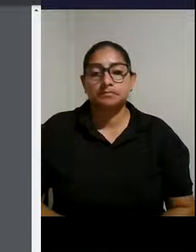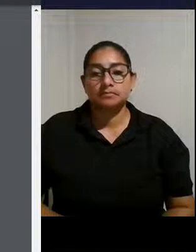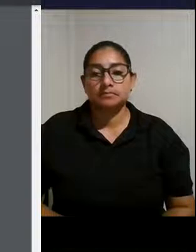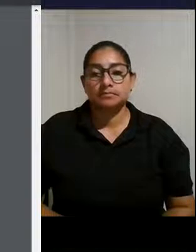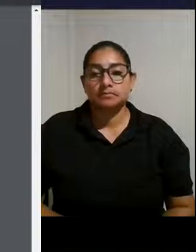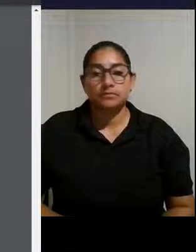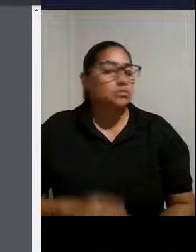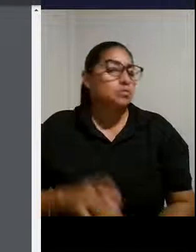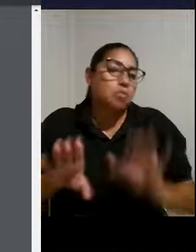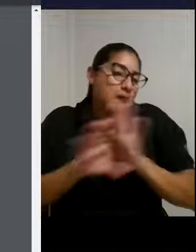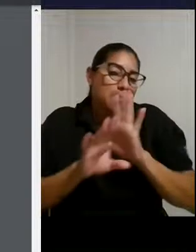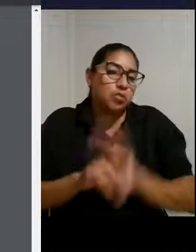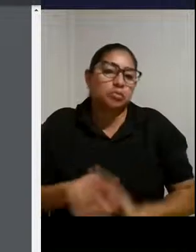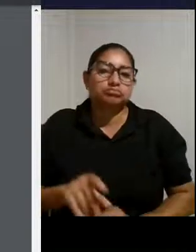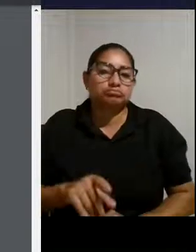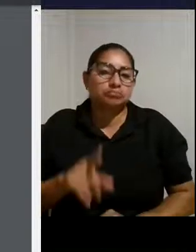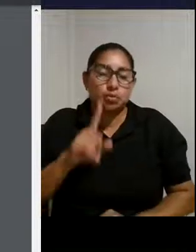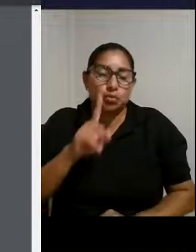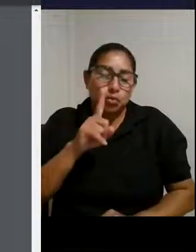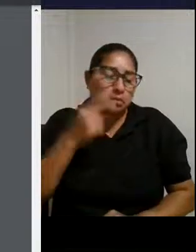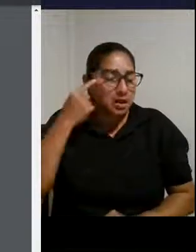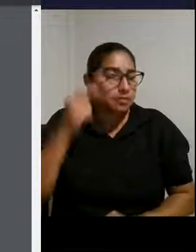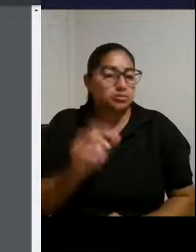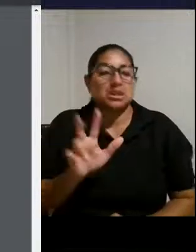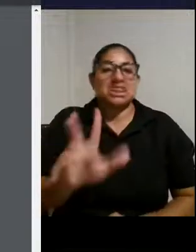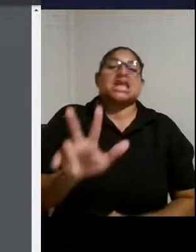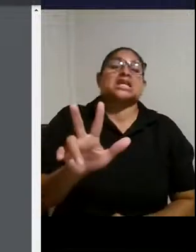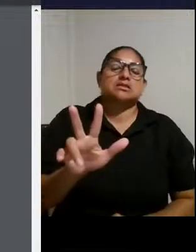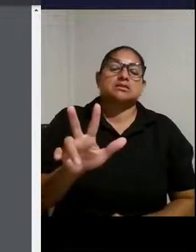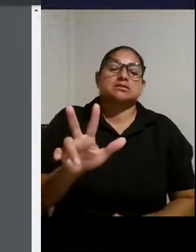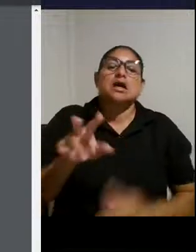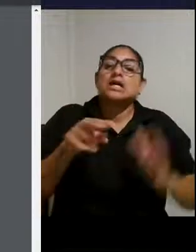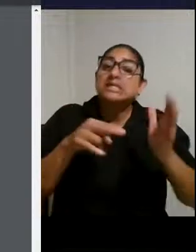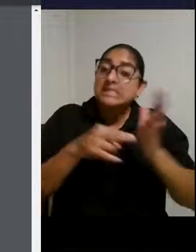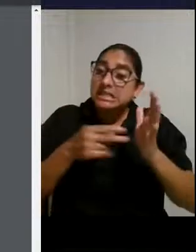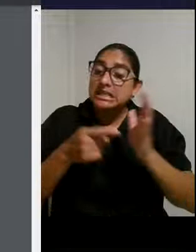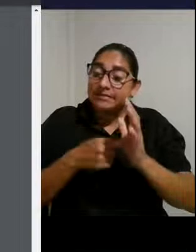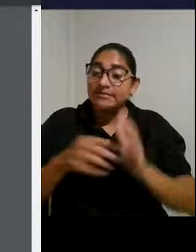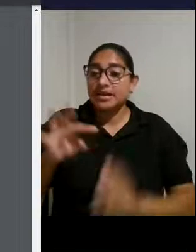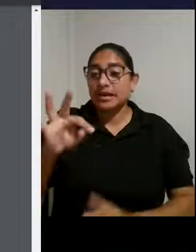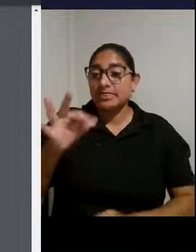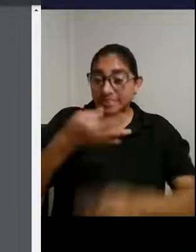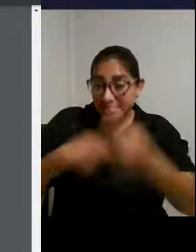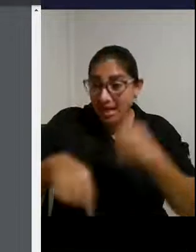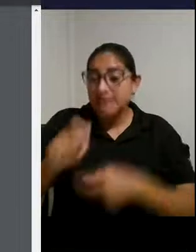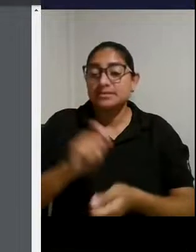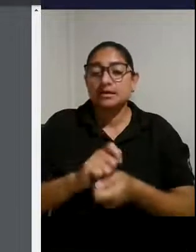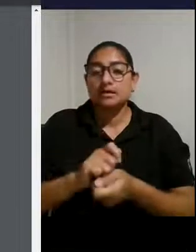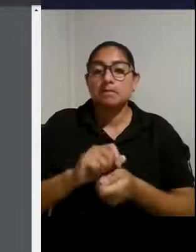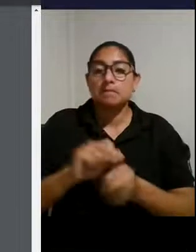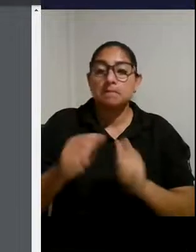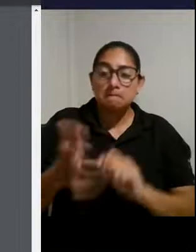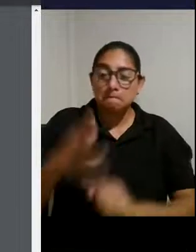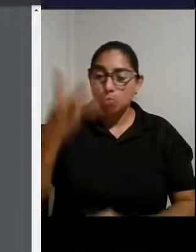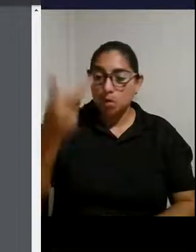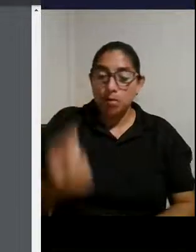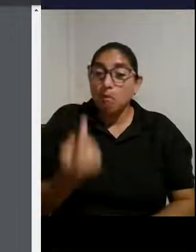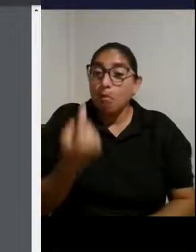un número, si esta pendiente es igual a 3, significa que la tasa de cambio promedio por cada